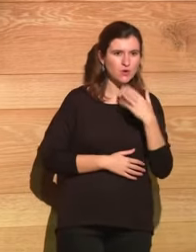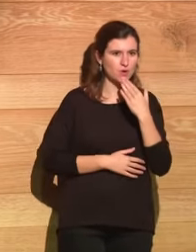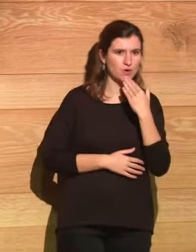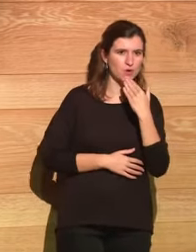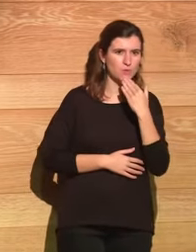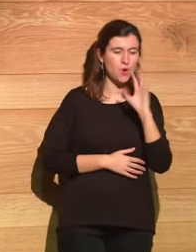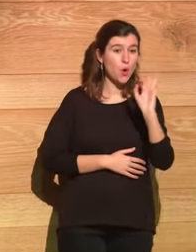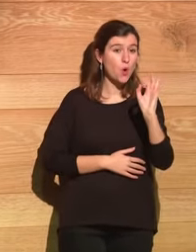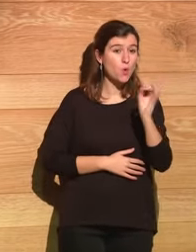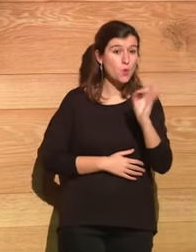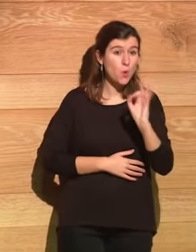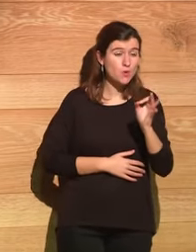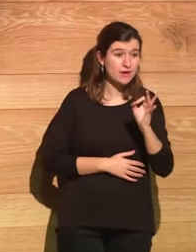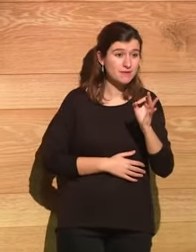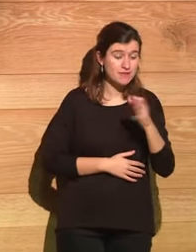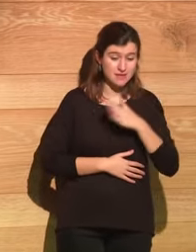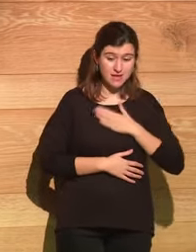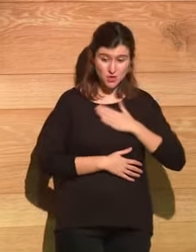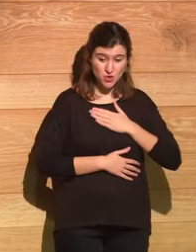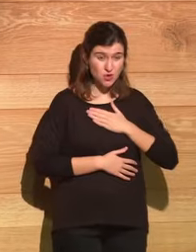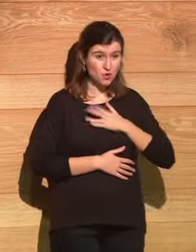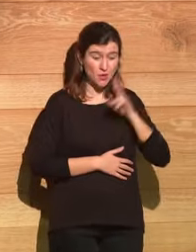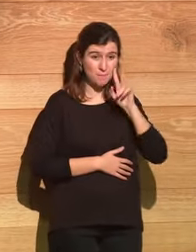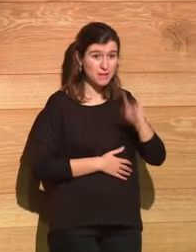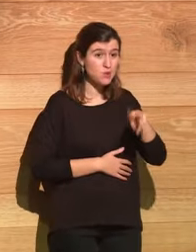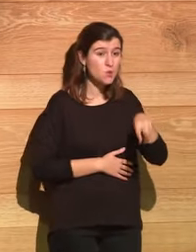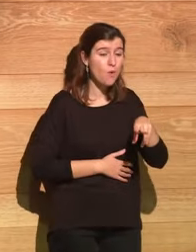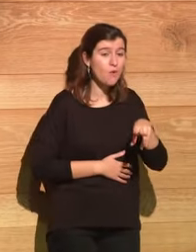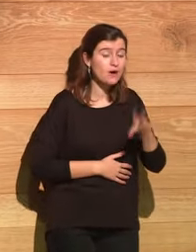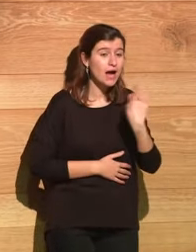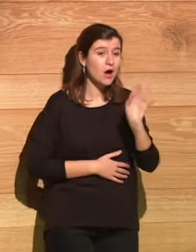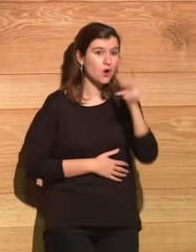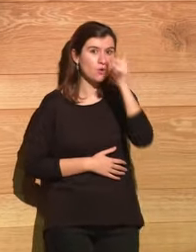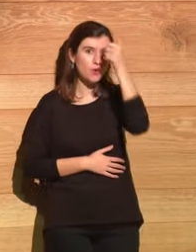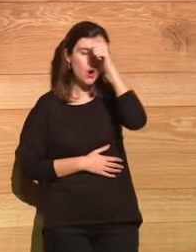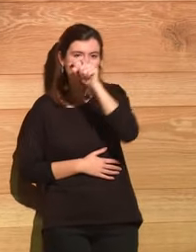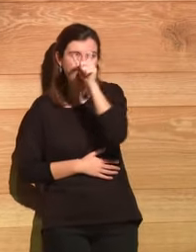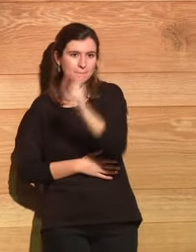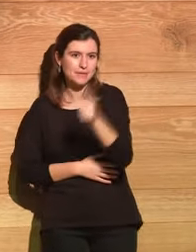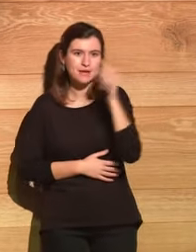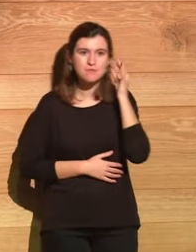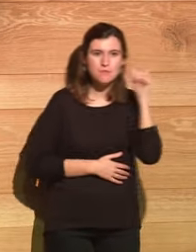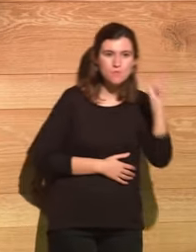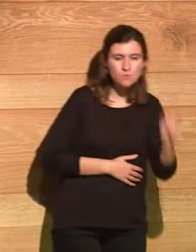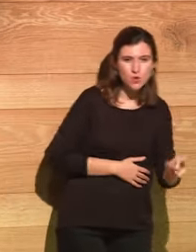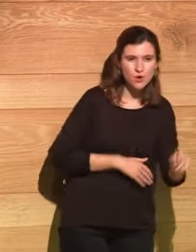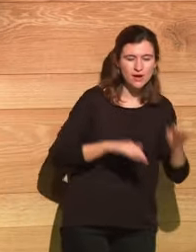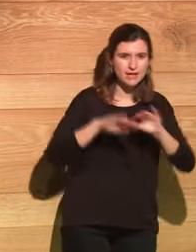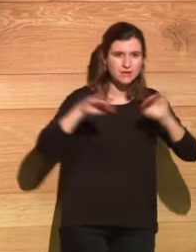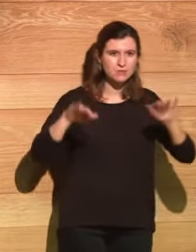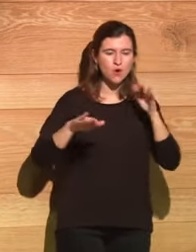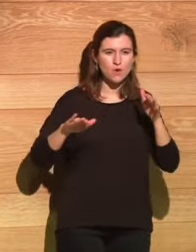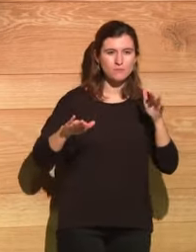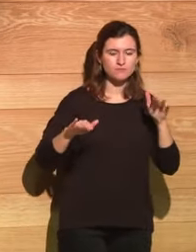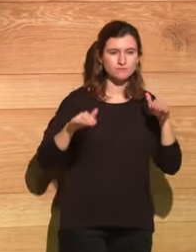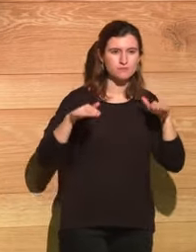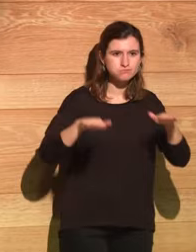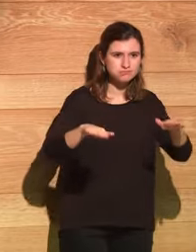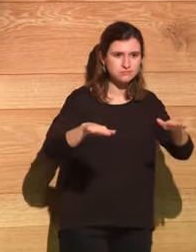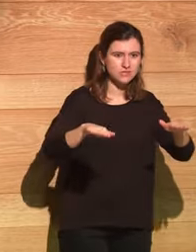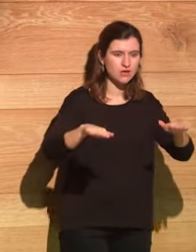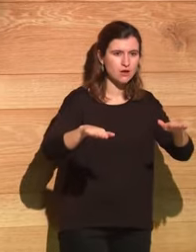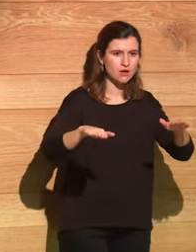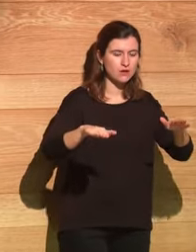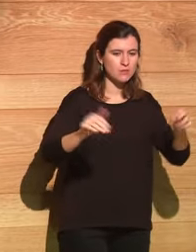imposible de conocer por uno mismo? ¿O diciendo esto que dice de que hombre y mujer parten de lo mismo, es más como un acompañamiento el que se